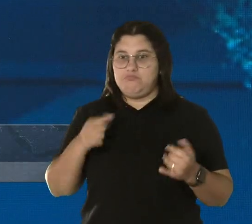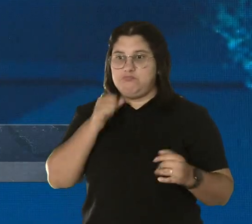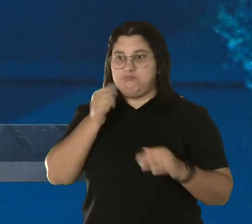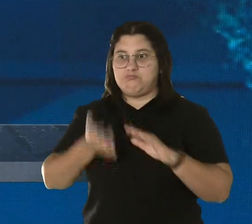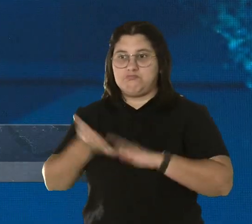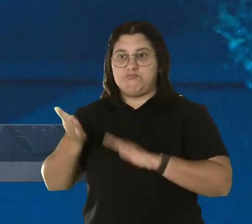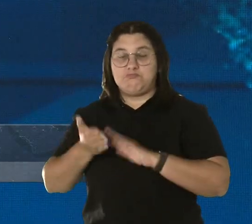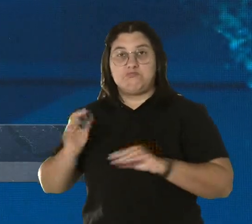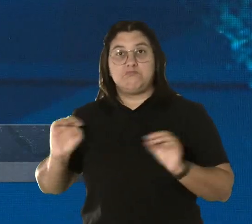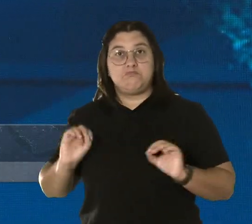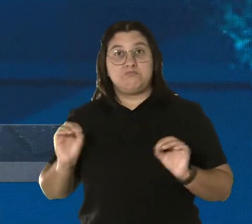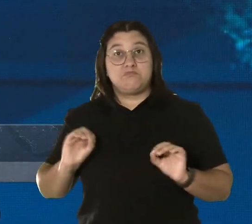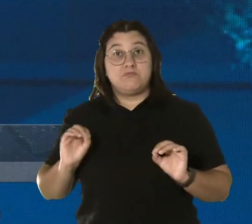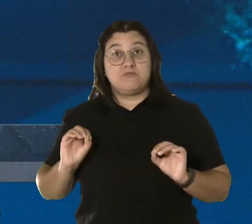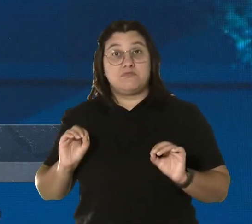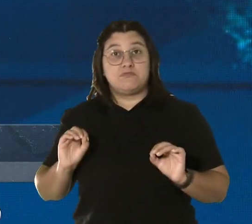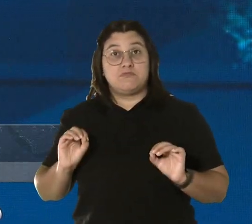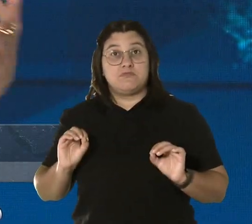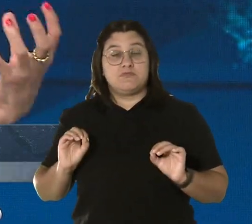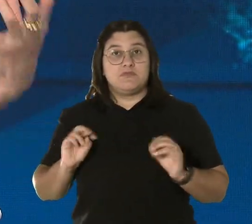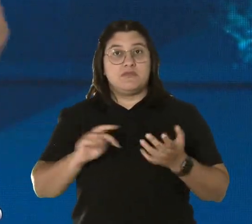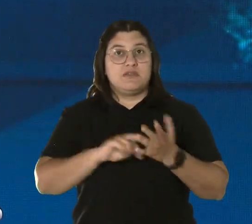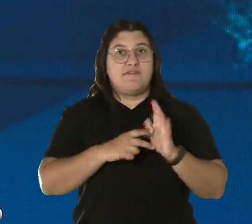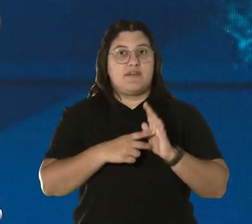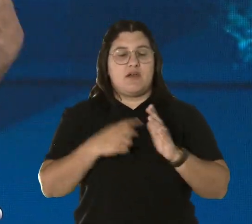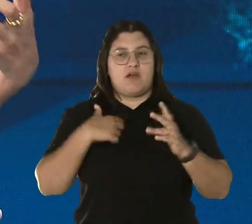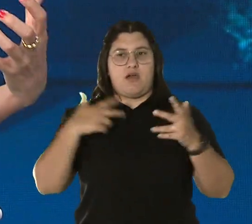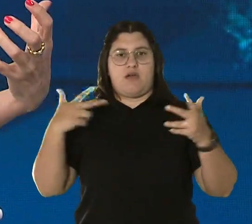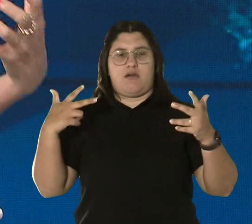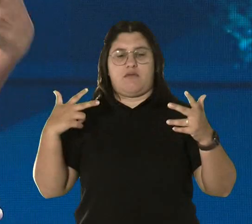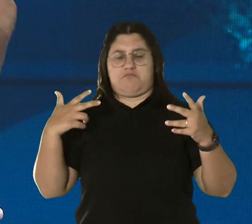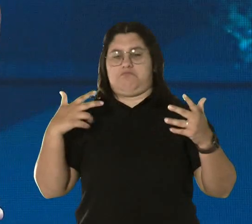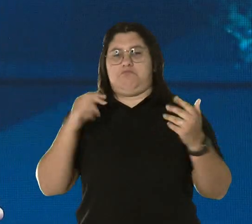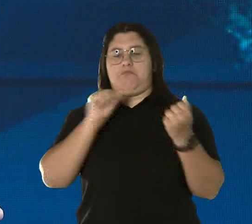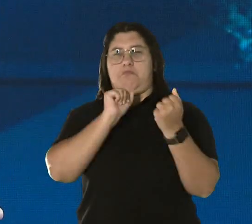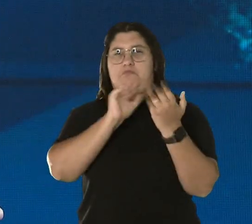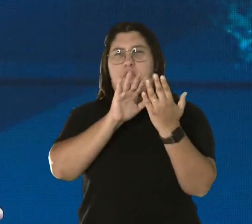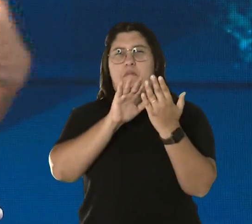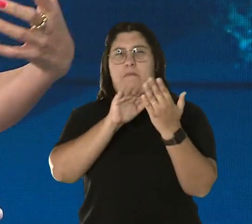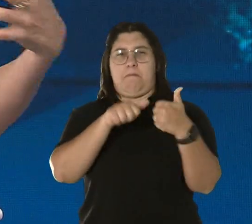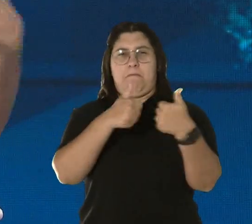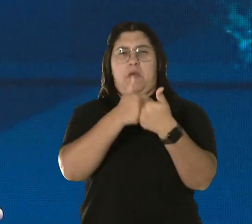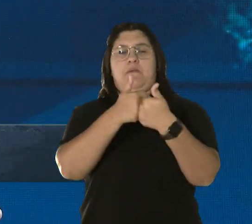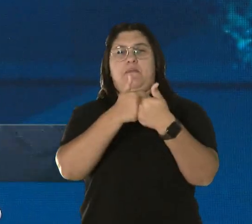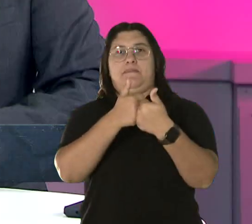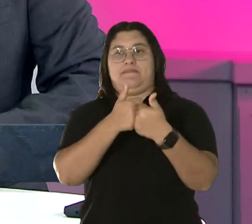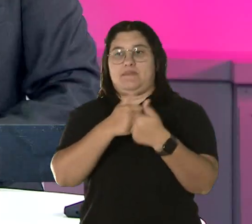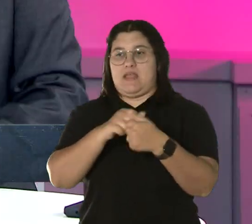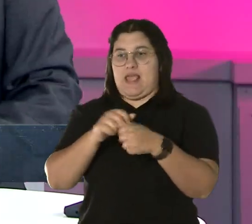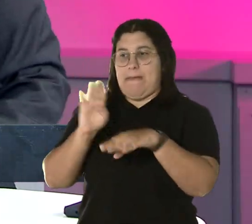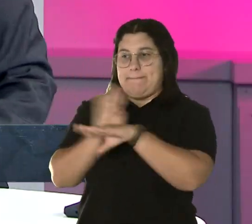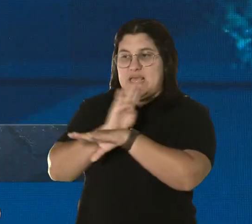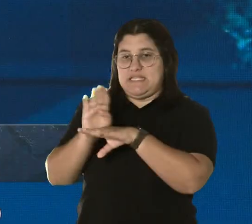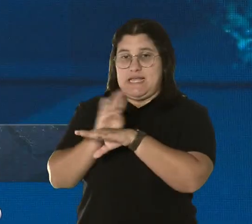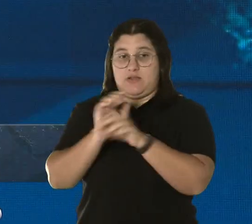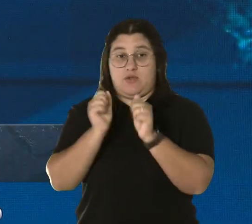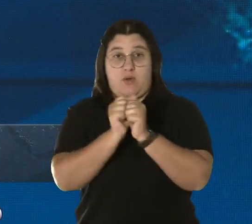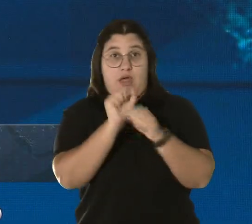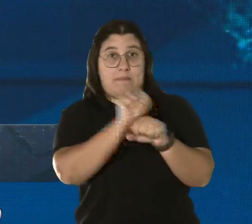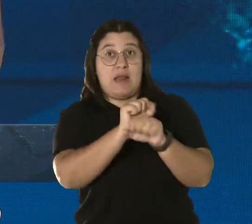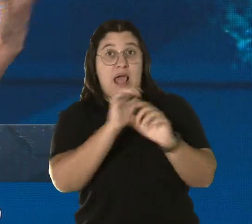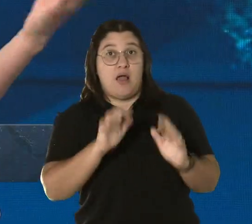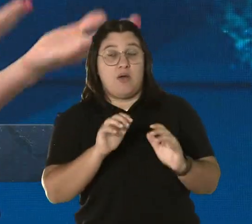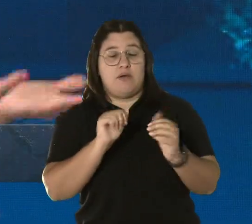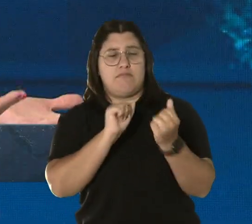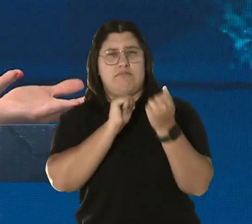número 41 del 20 de junio de 2022, lo que crea un choque entre las empresas y los empleados. Entonces,